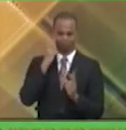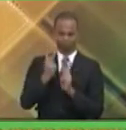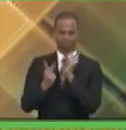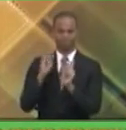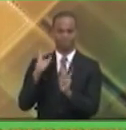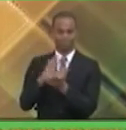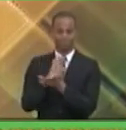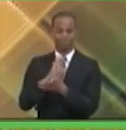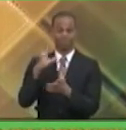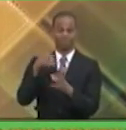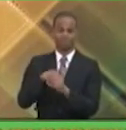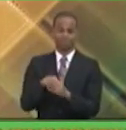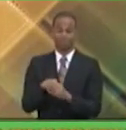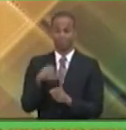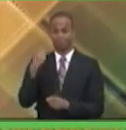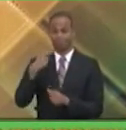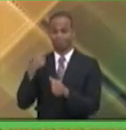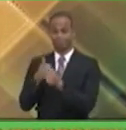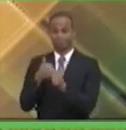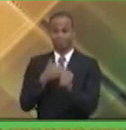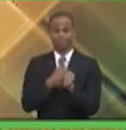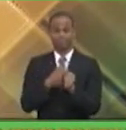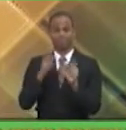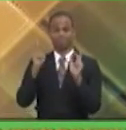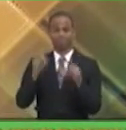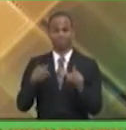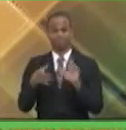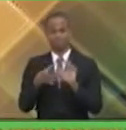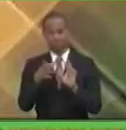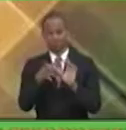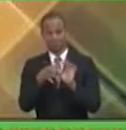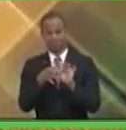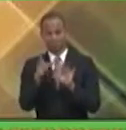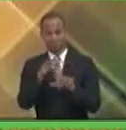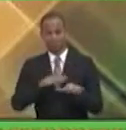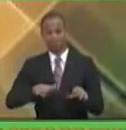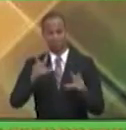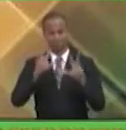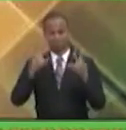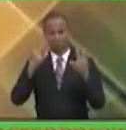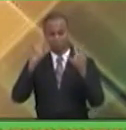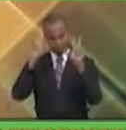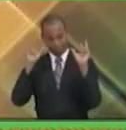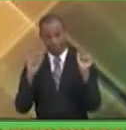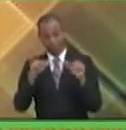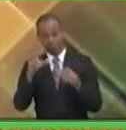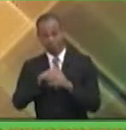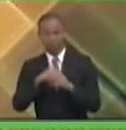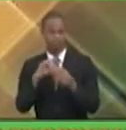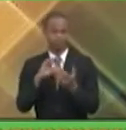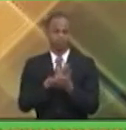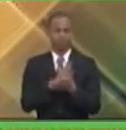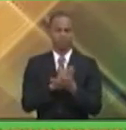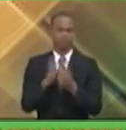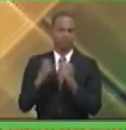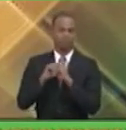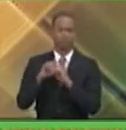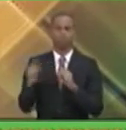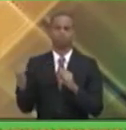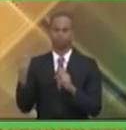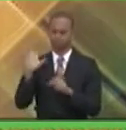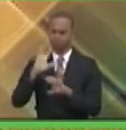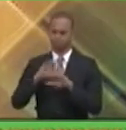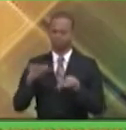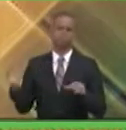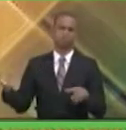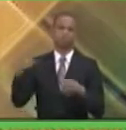le agradecemos a cada morador de Villa Altagracia, ya que llegaron hacia nuestra escuela a través de la publicidad e inscribieron a su